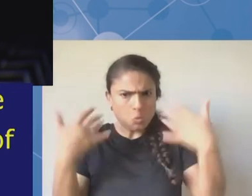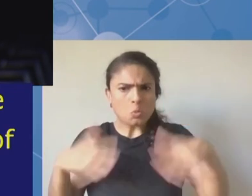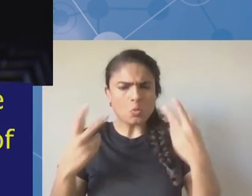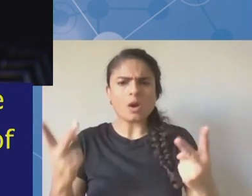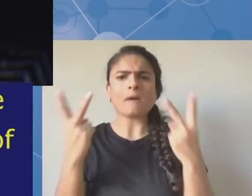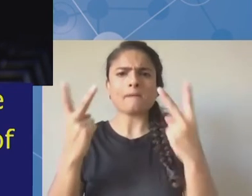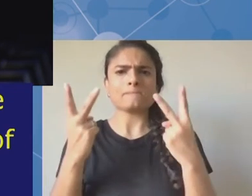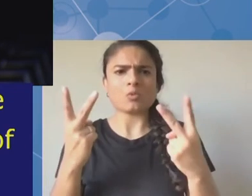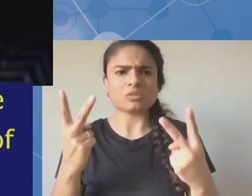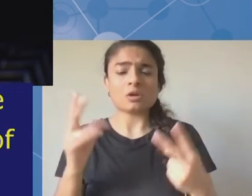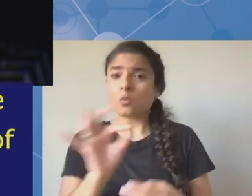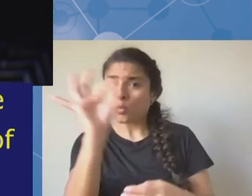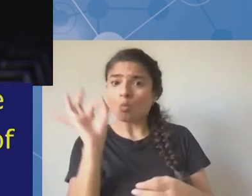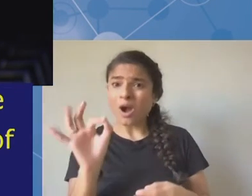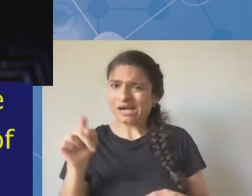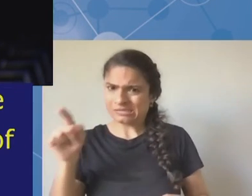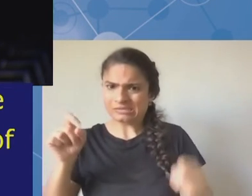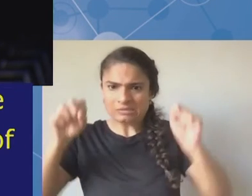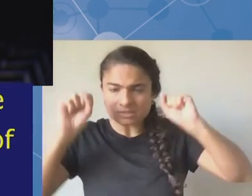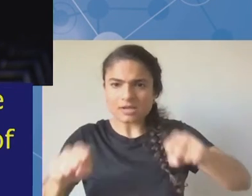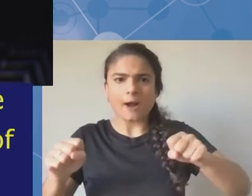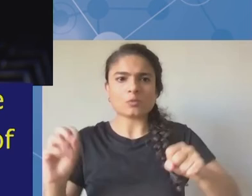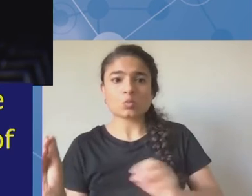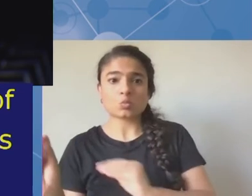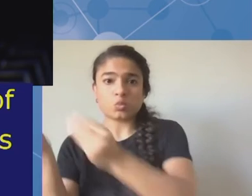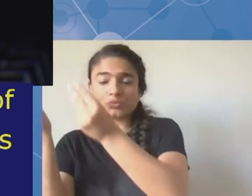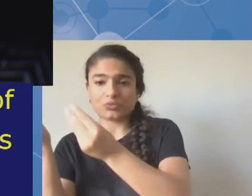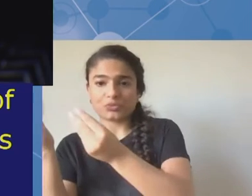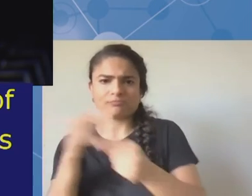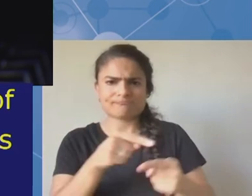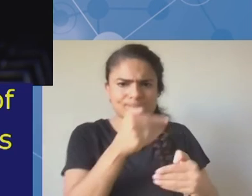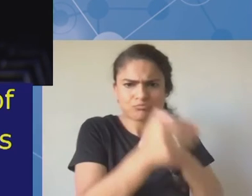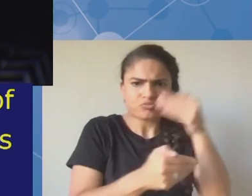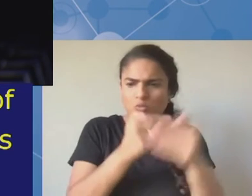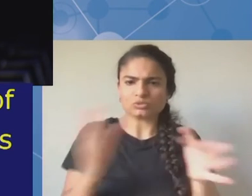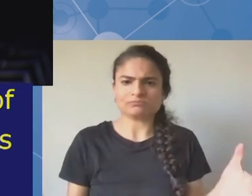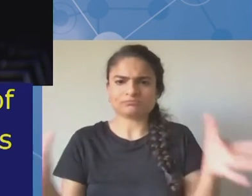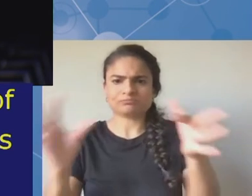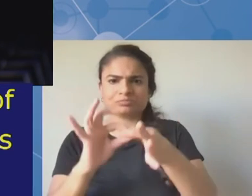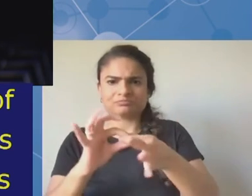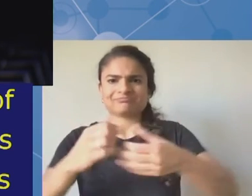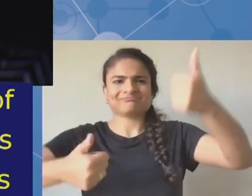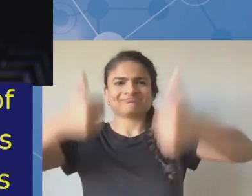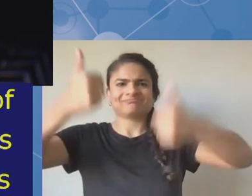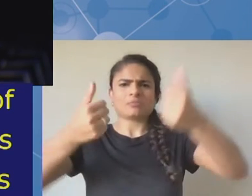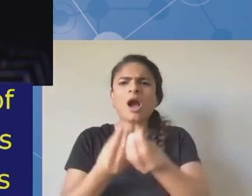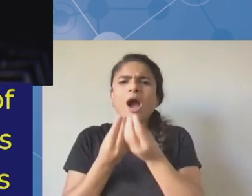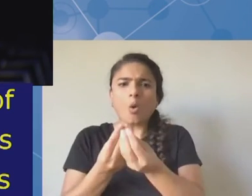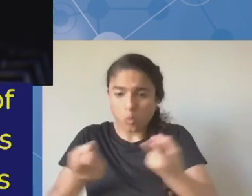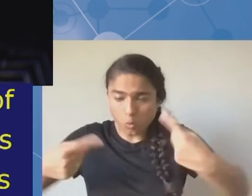Me gustaría hacer hincapié en la cuestión de las escuelas de gobernanza de Internet. Son organizaciones que